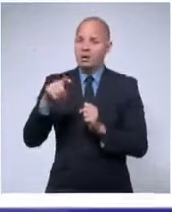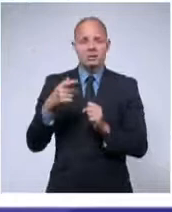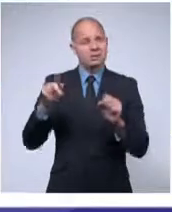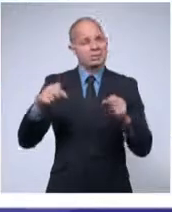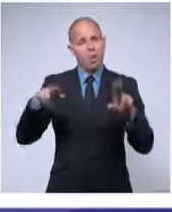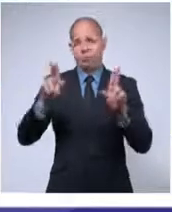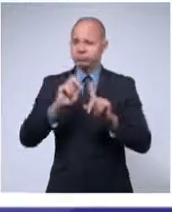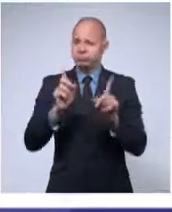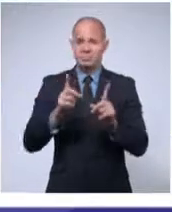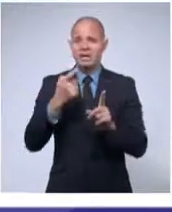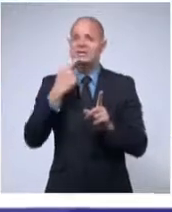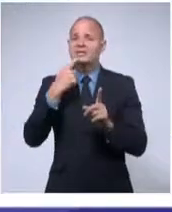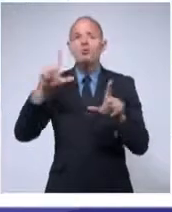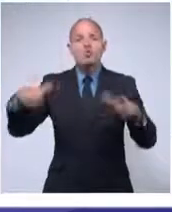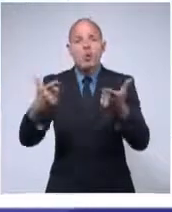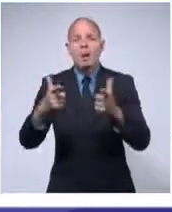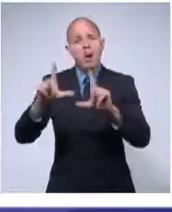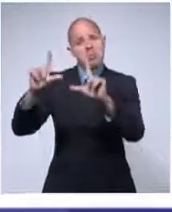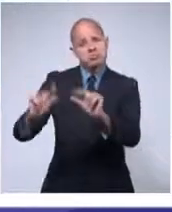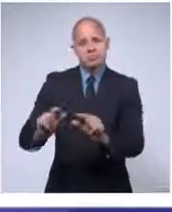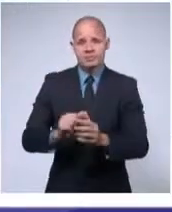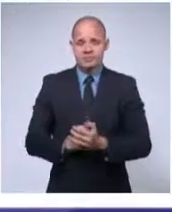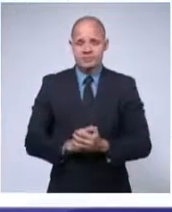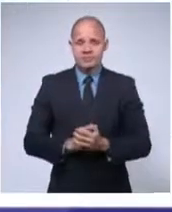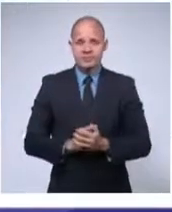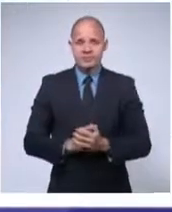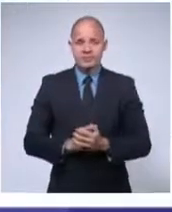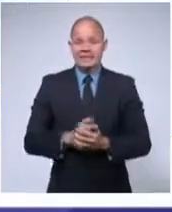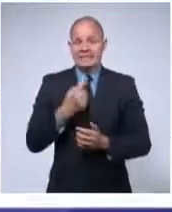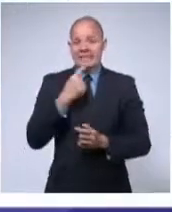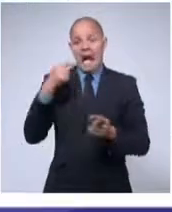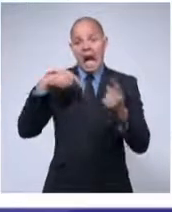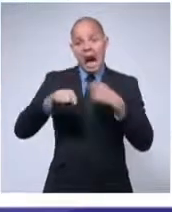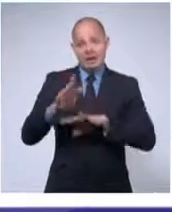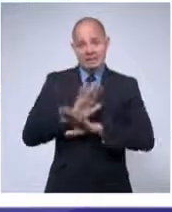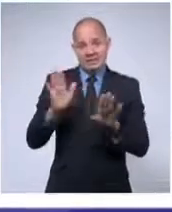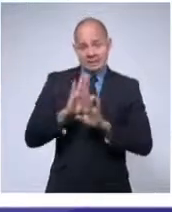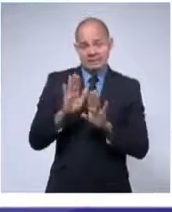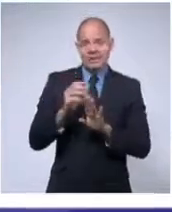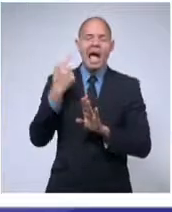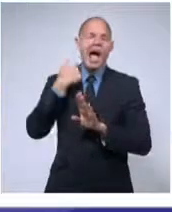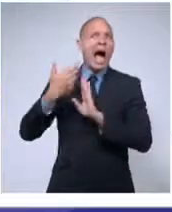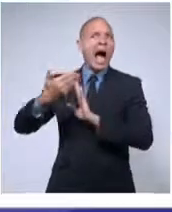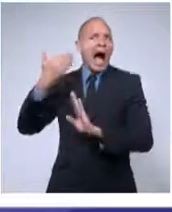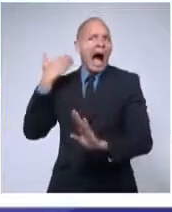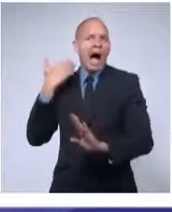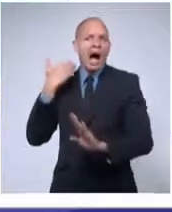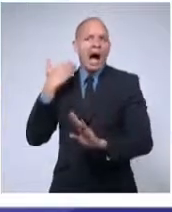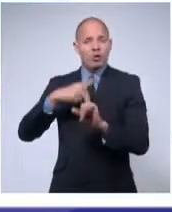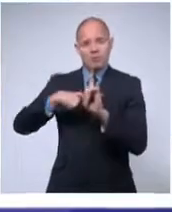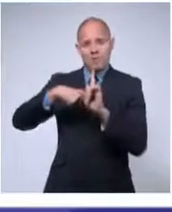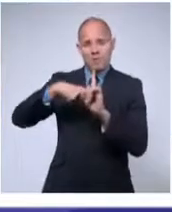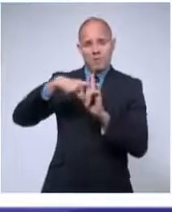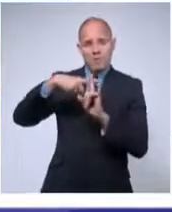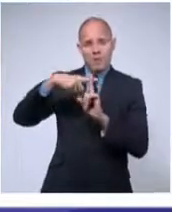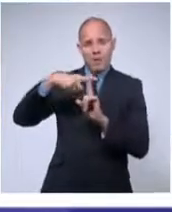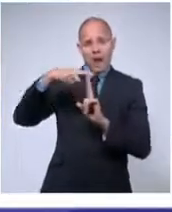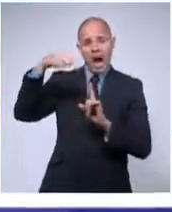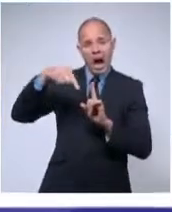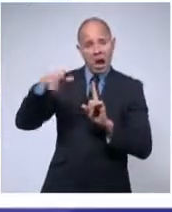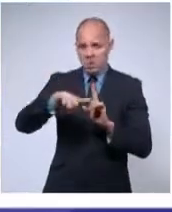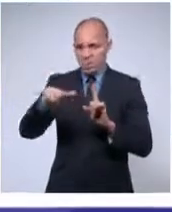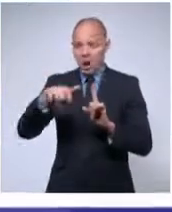Hoy en día registramos 1,2 grados más que antes de la revolución industrial. Si no cambiamos de rumbo, quizá nos encaminemos hacia un catastrófico aumento de la temperatura